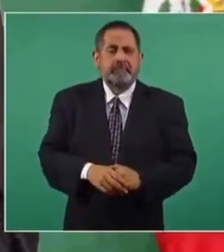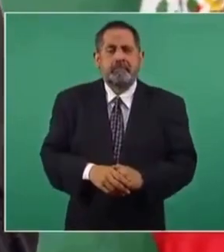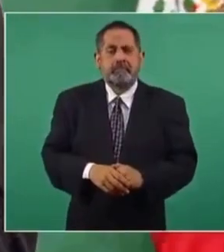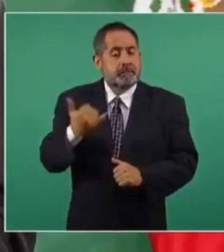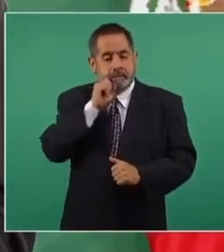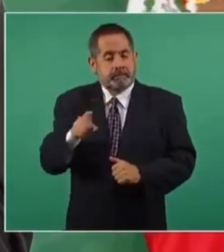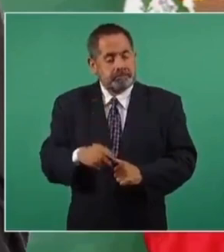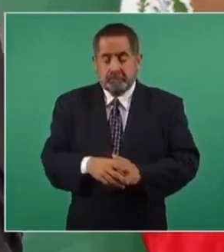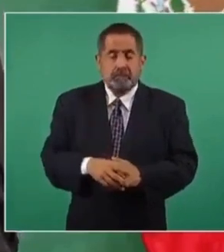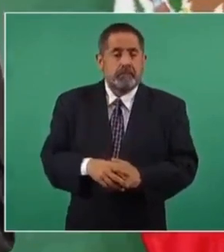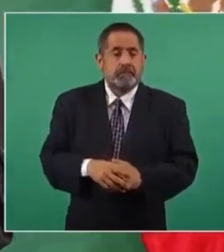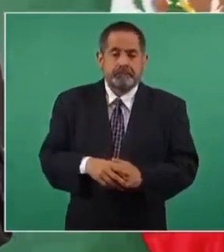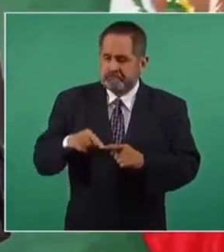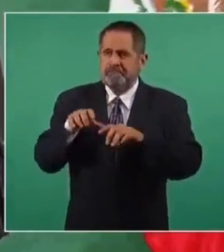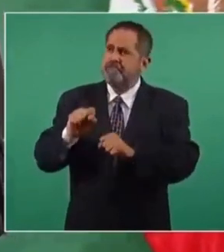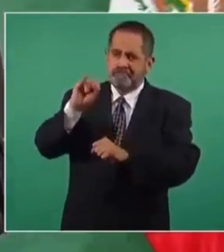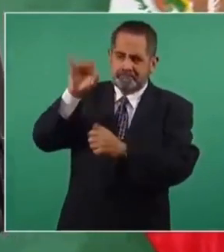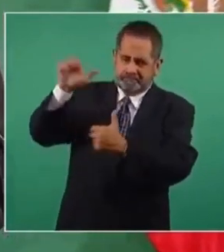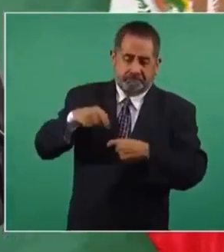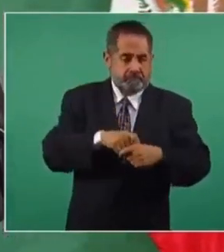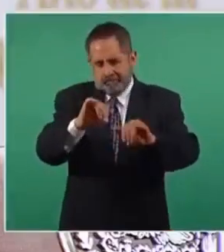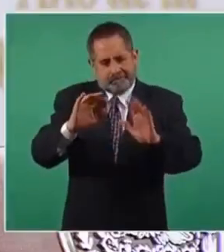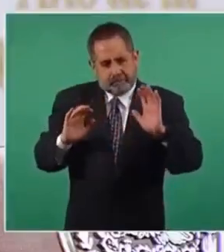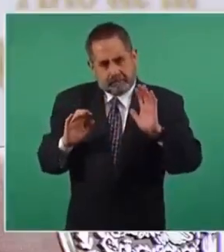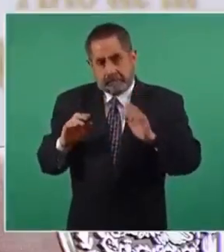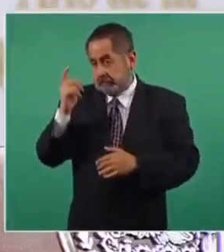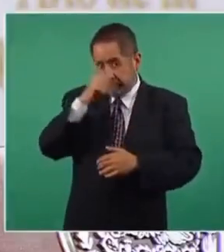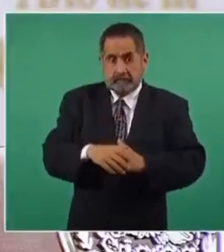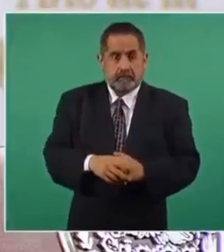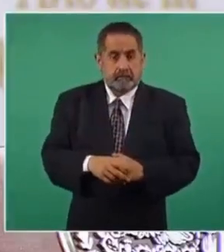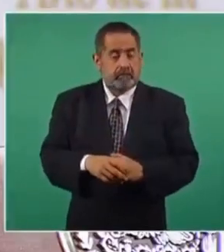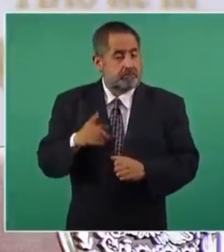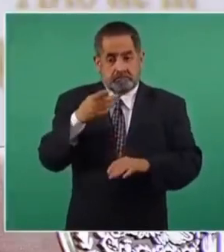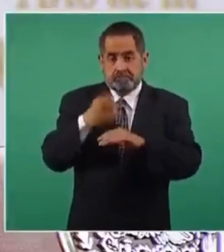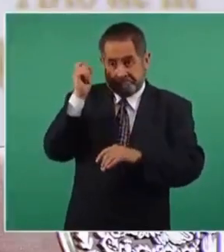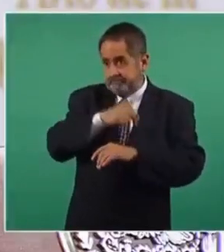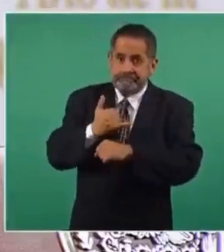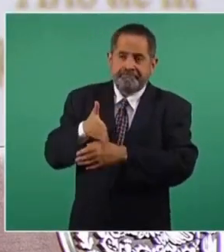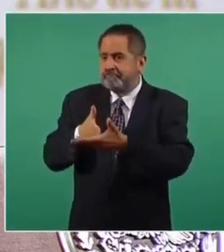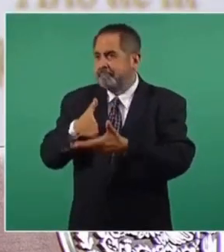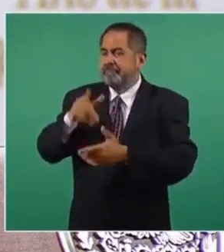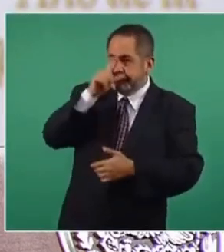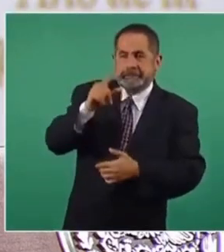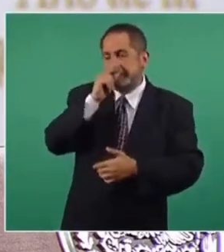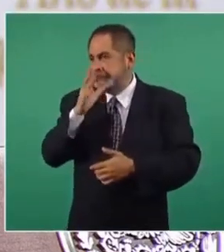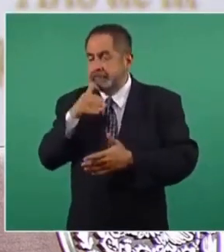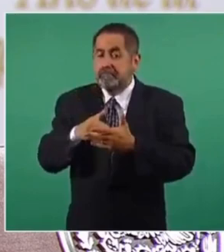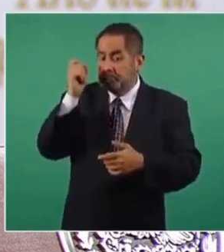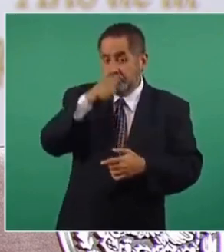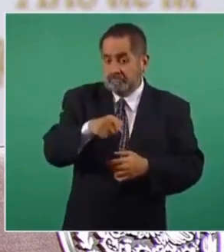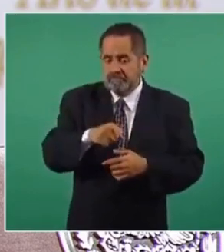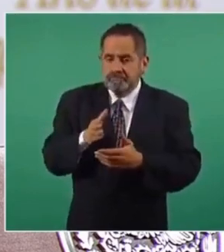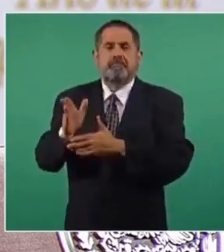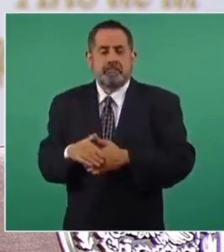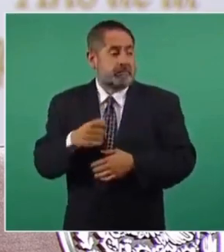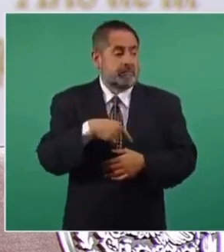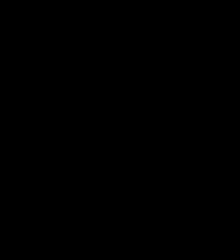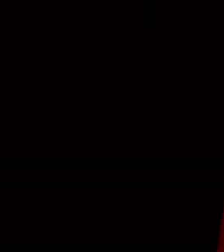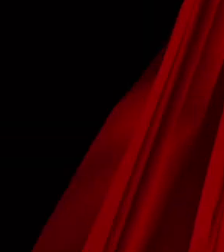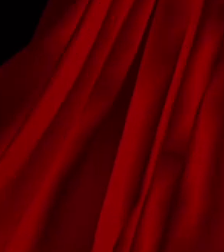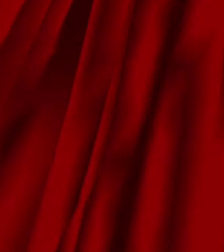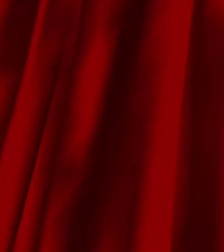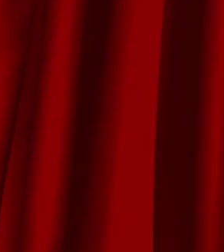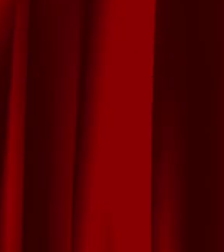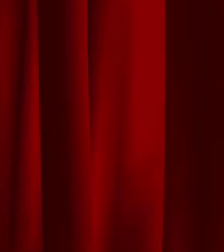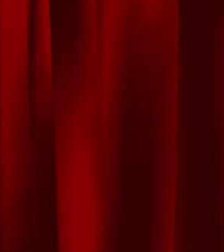eso y se va a lograr. Nos ha llevado tiempo que era un asunto muy complejo y además de muchos intereses.